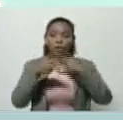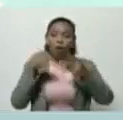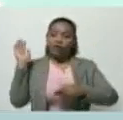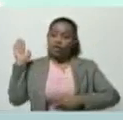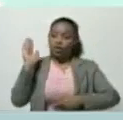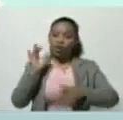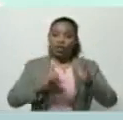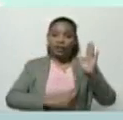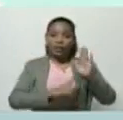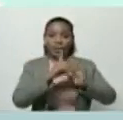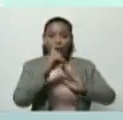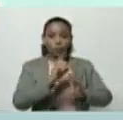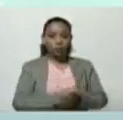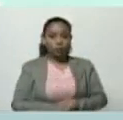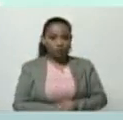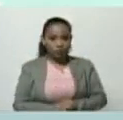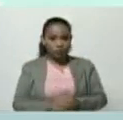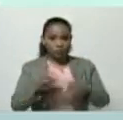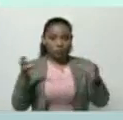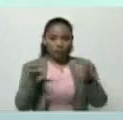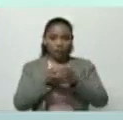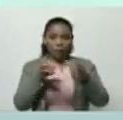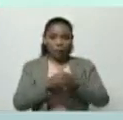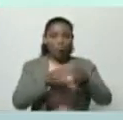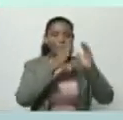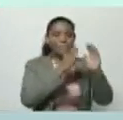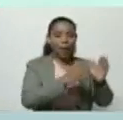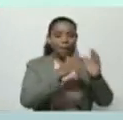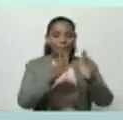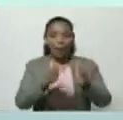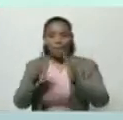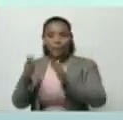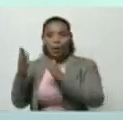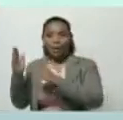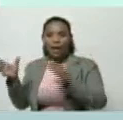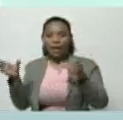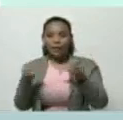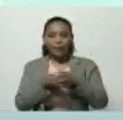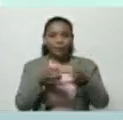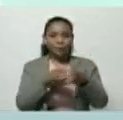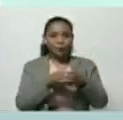desarrollando. Equipo de organización, el equipo